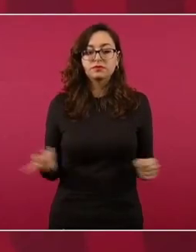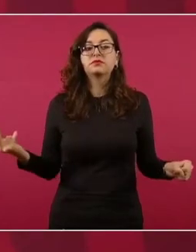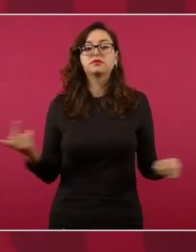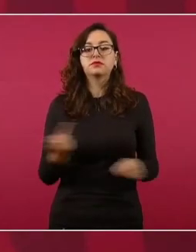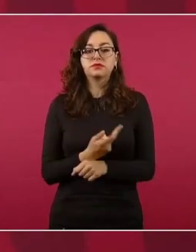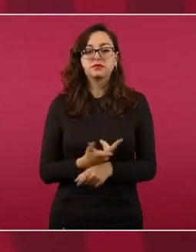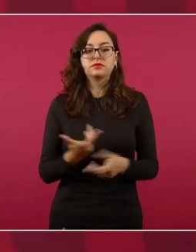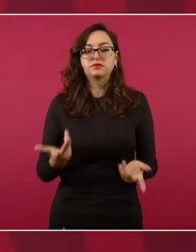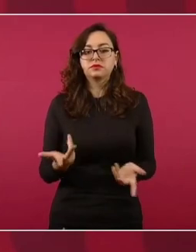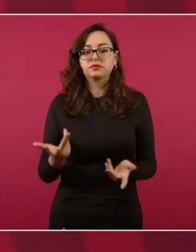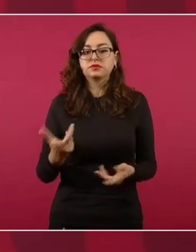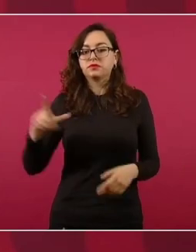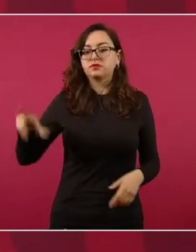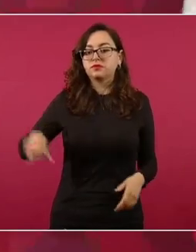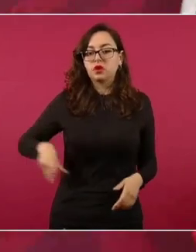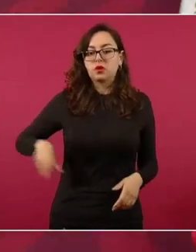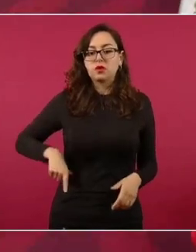gobiernos estatales,